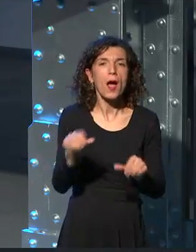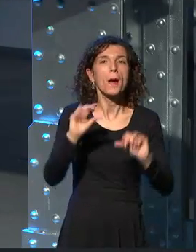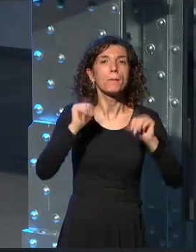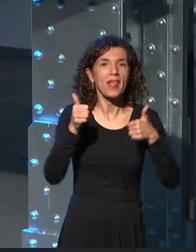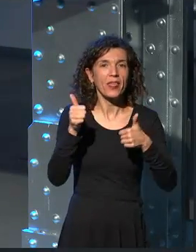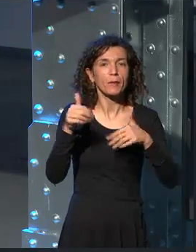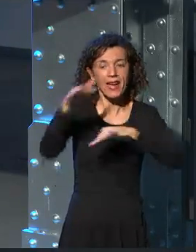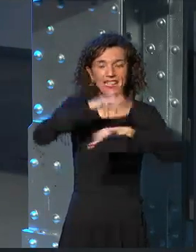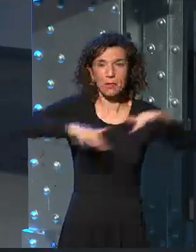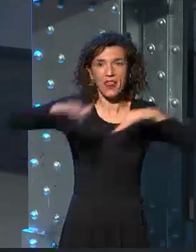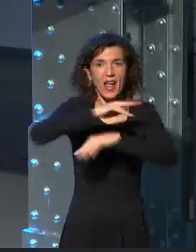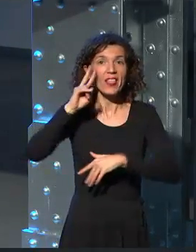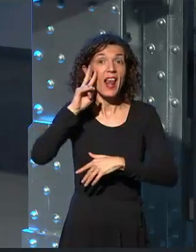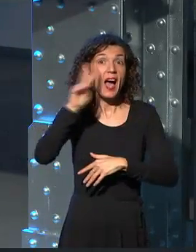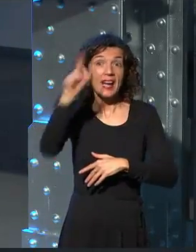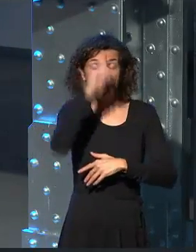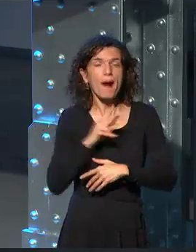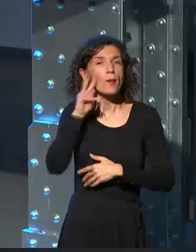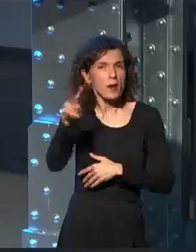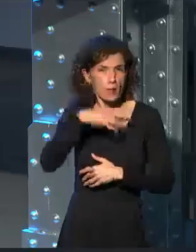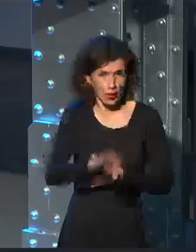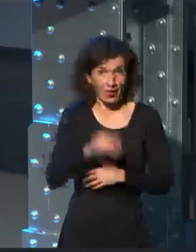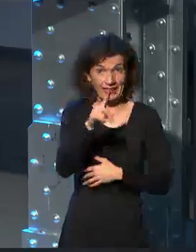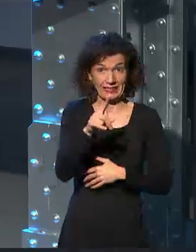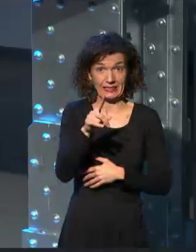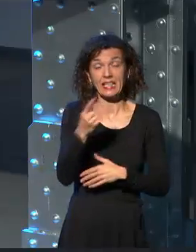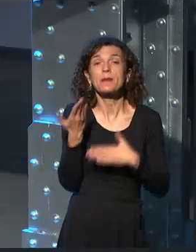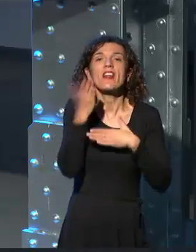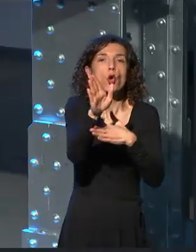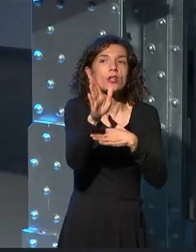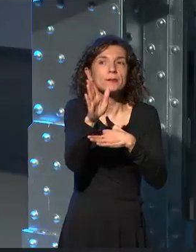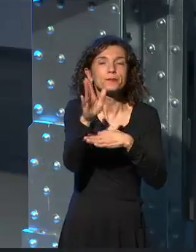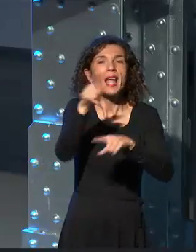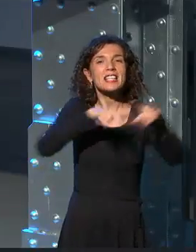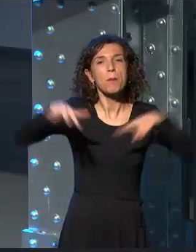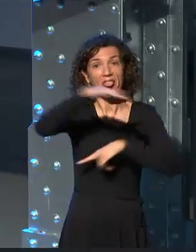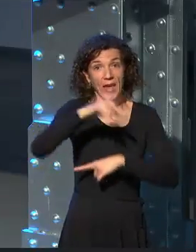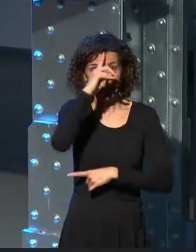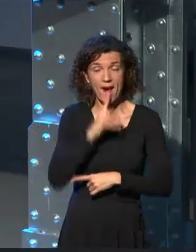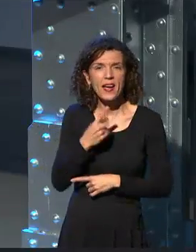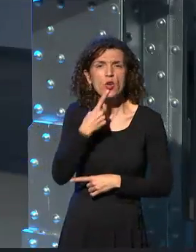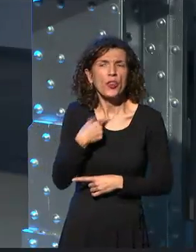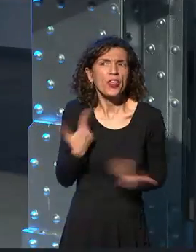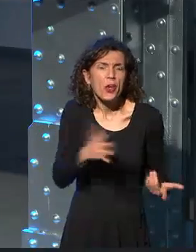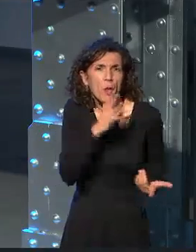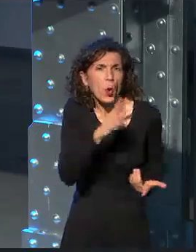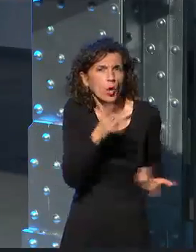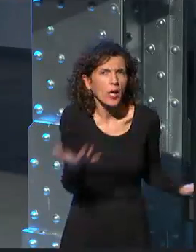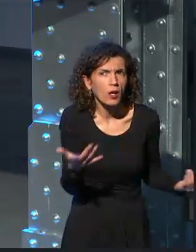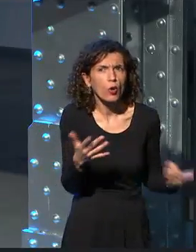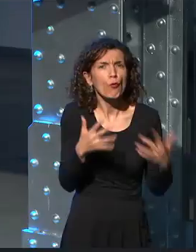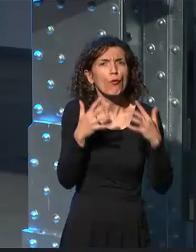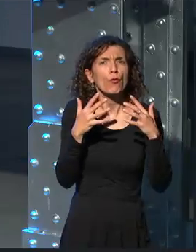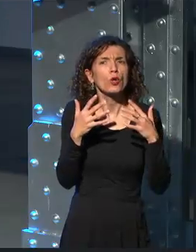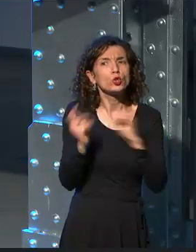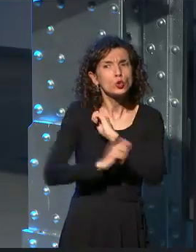representación espacial de la imagen. Pero esta representación espacial no nos dice por qué